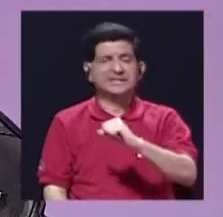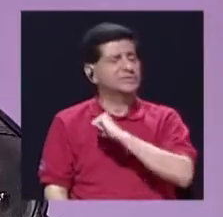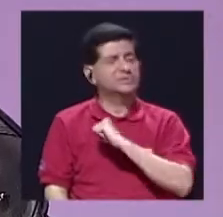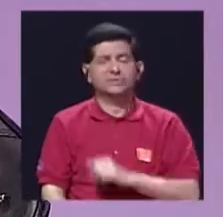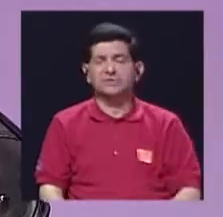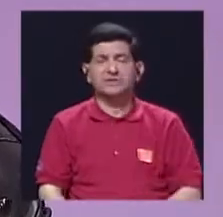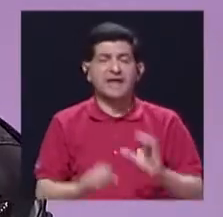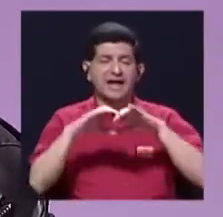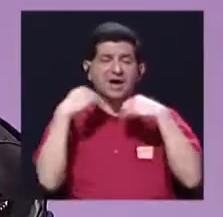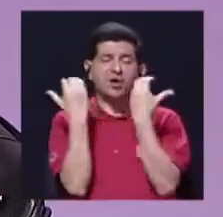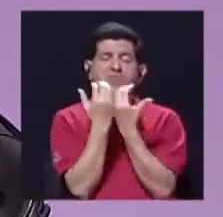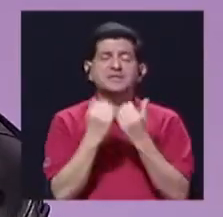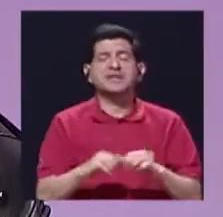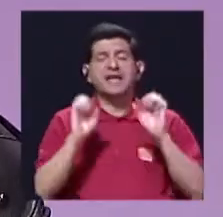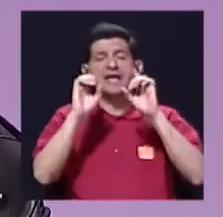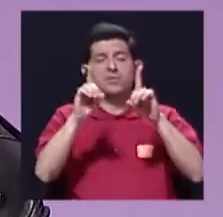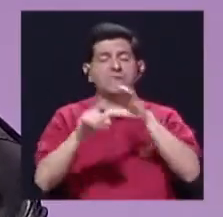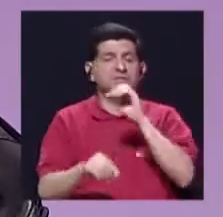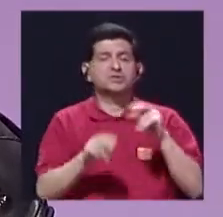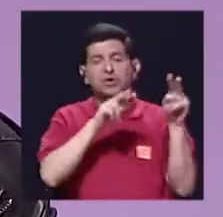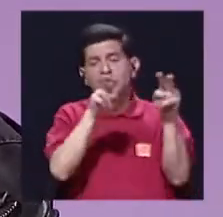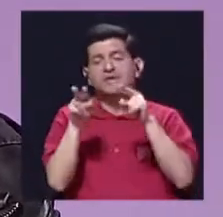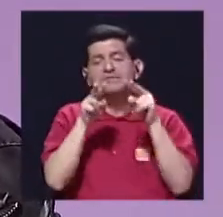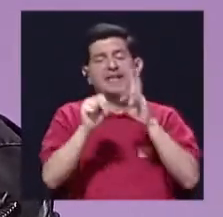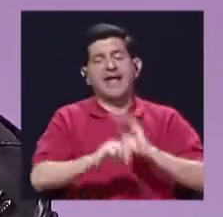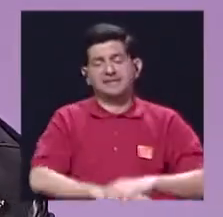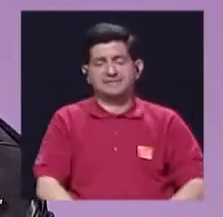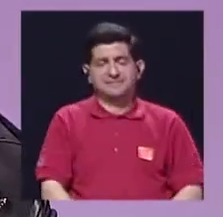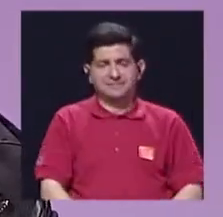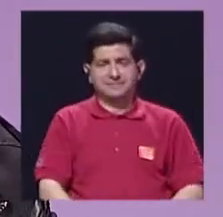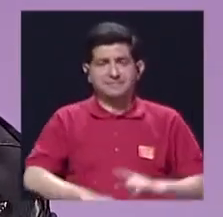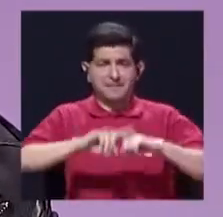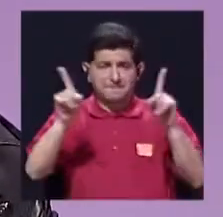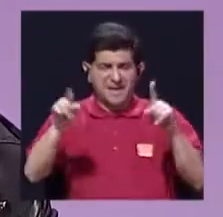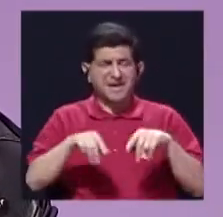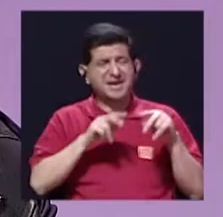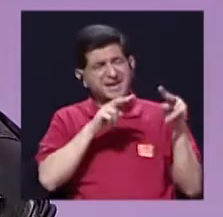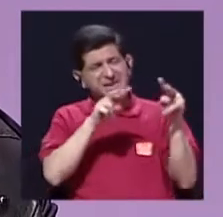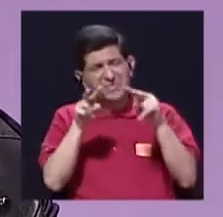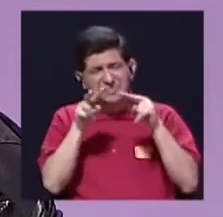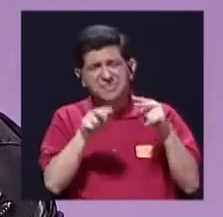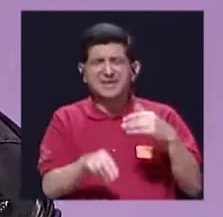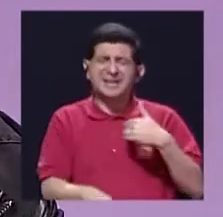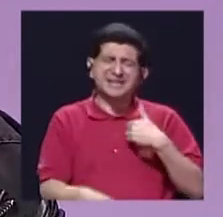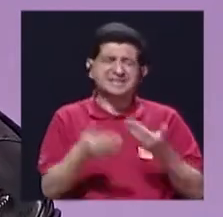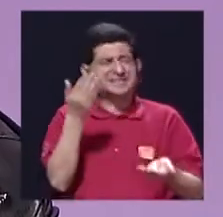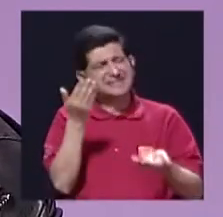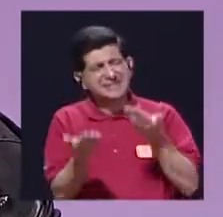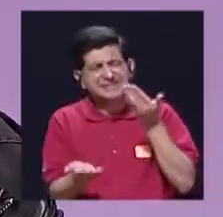son los comités entonces, de educación y vigilancia. Pero en el caso de vigilancia sí tienen